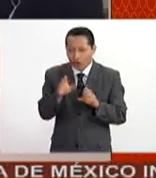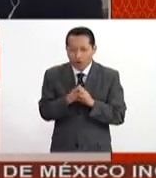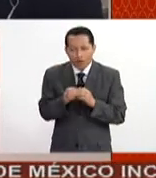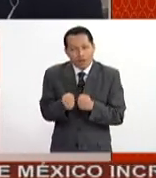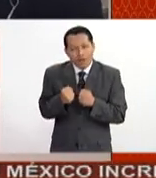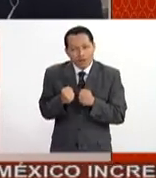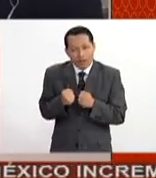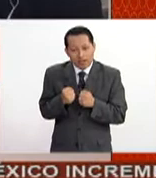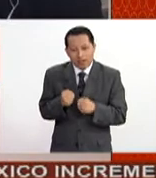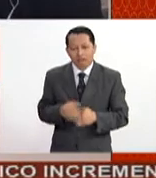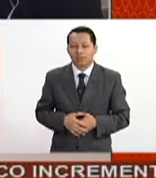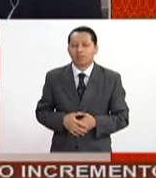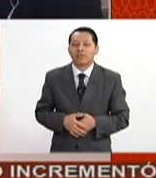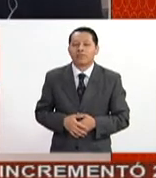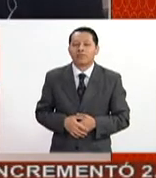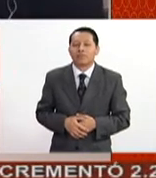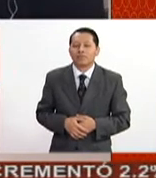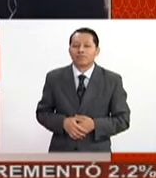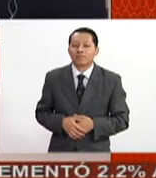los huesos.